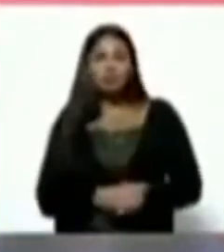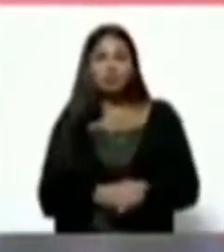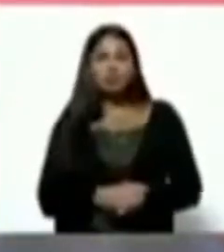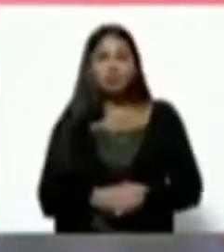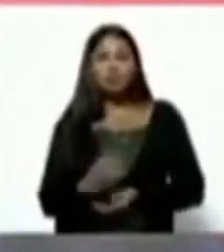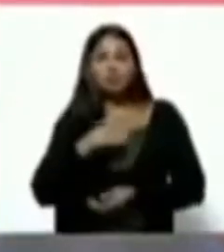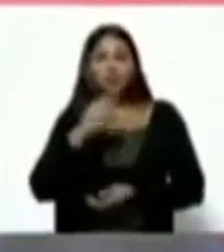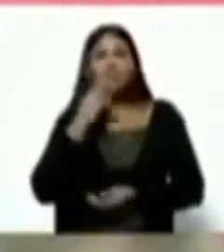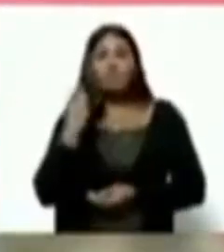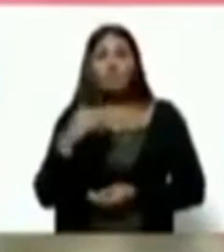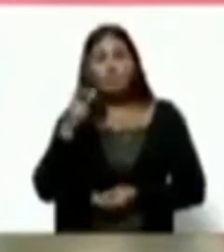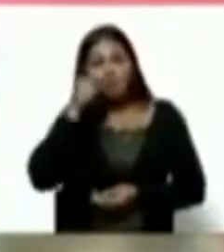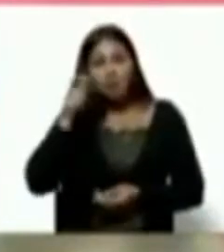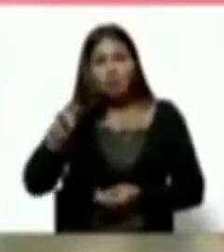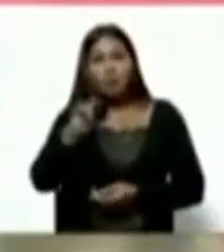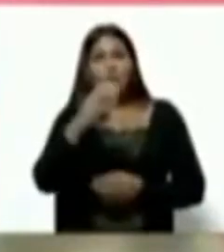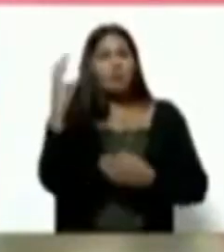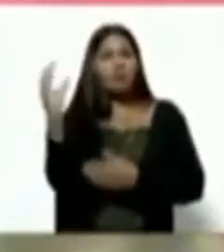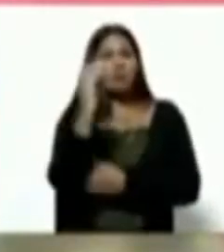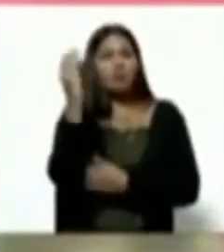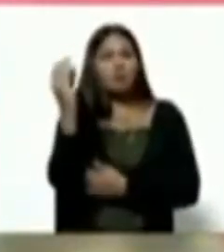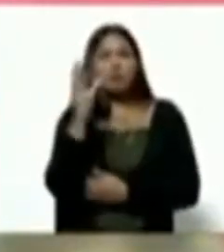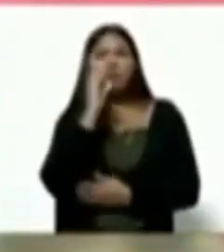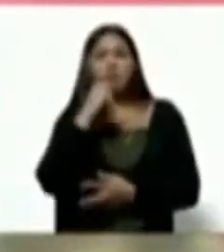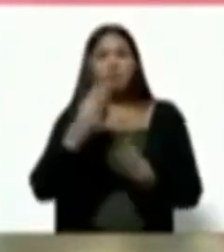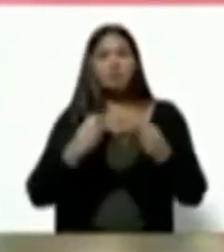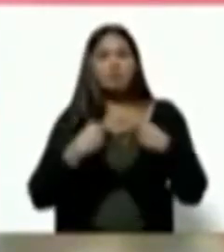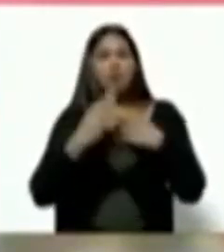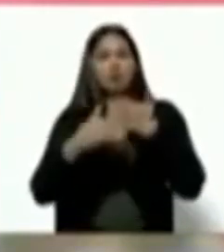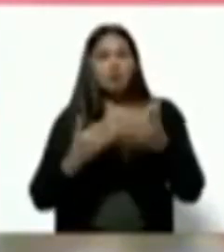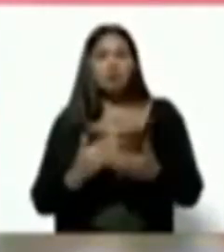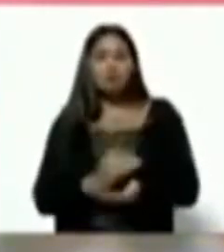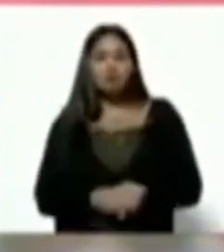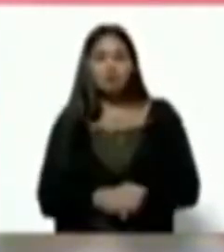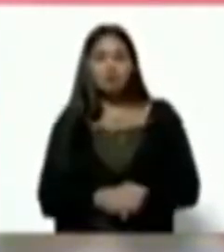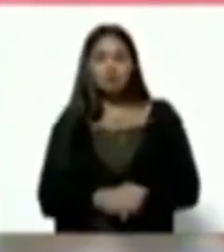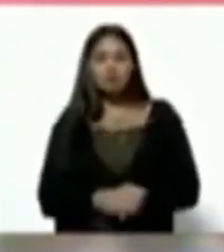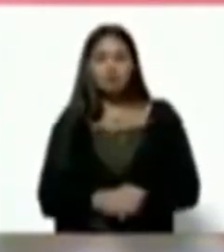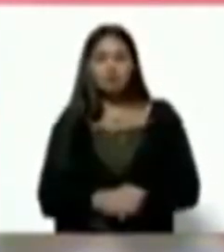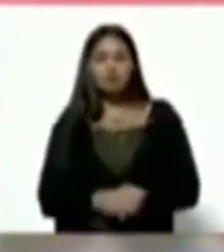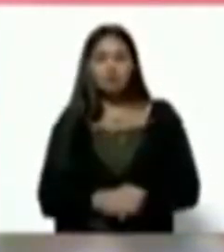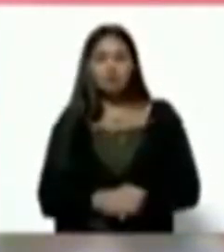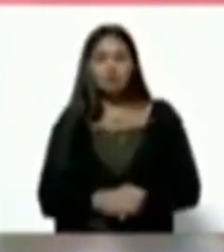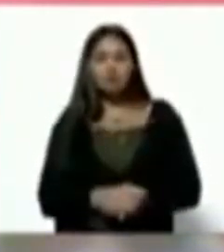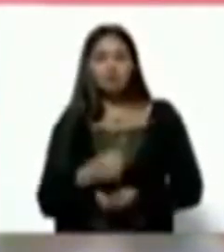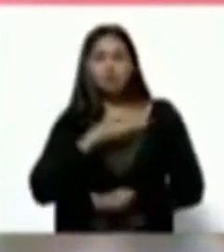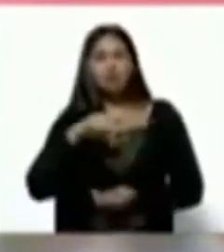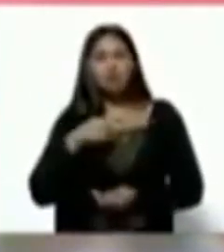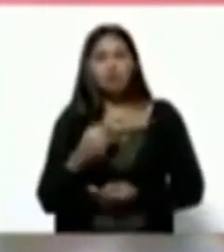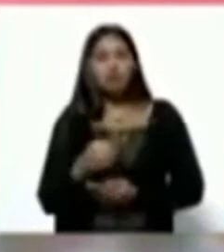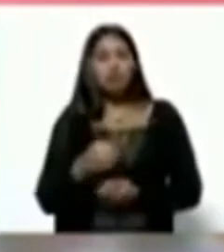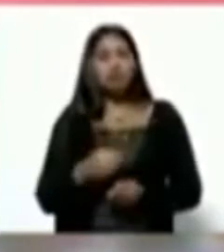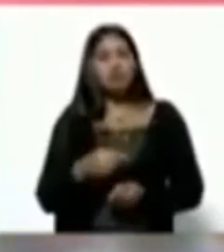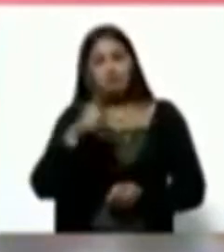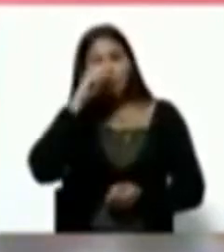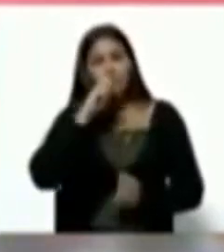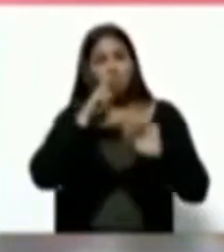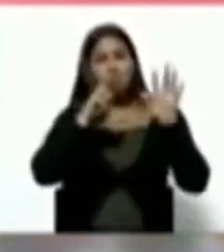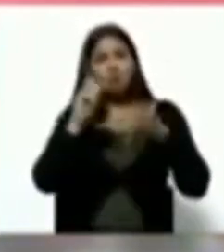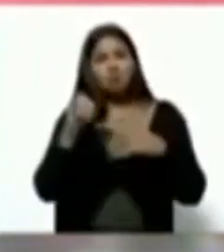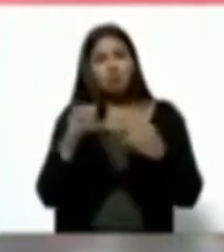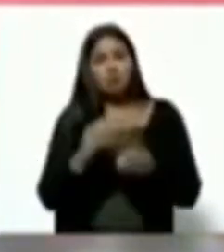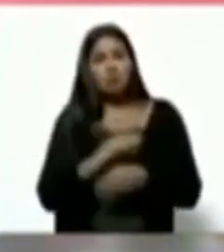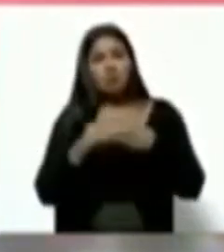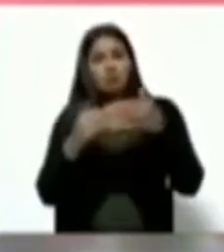jóvenes del pueblo colombiano, que no se vivía y no se vivió desde la década del 70.